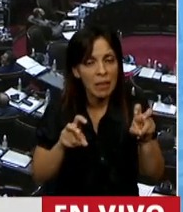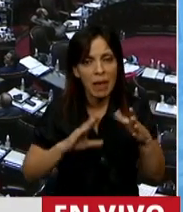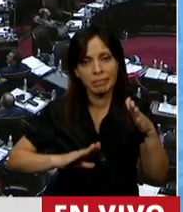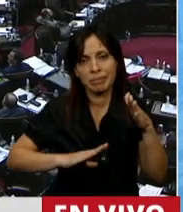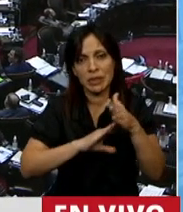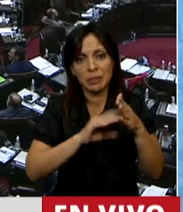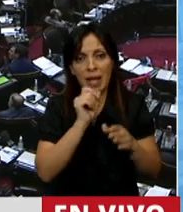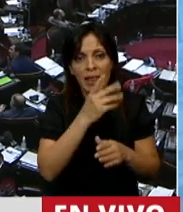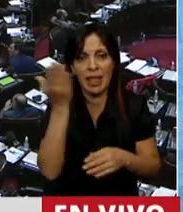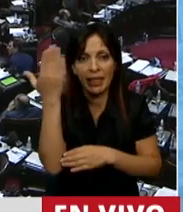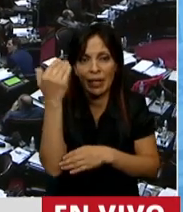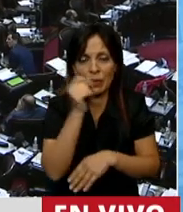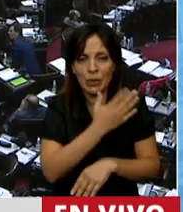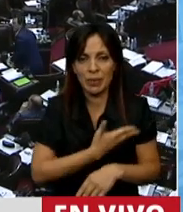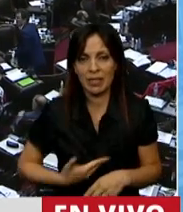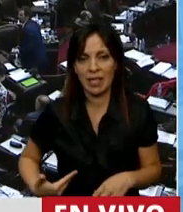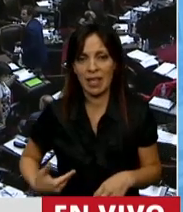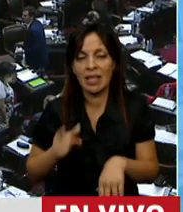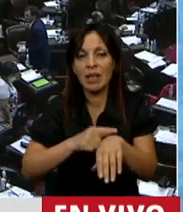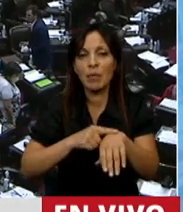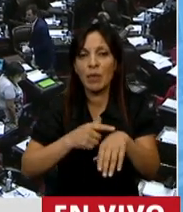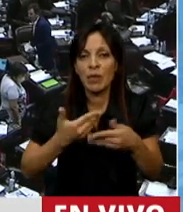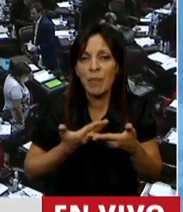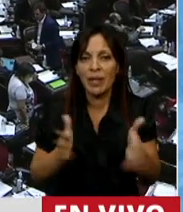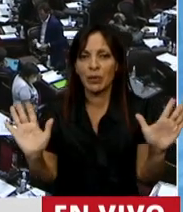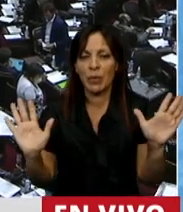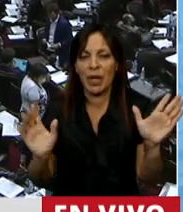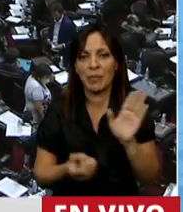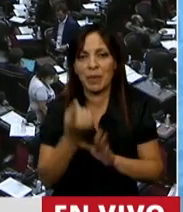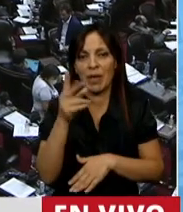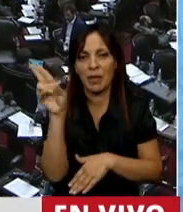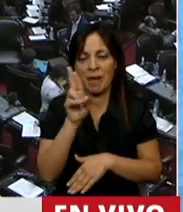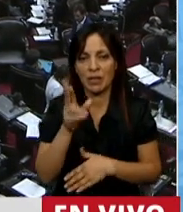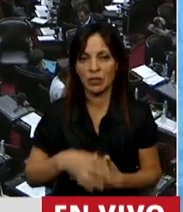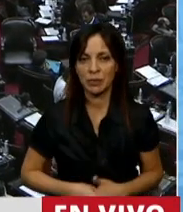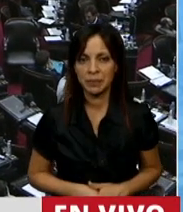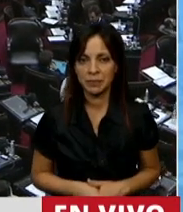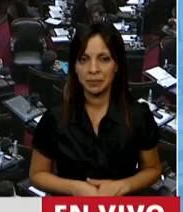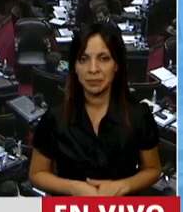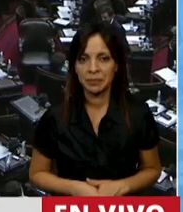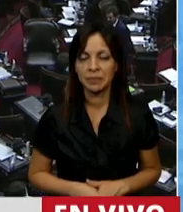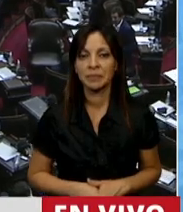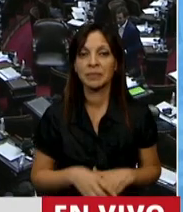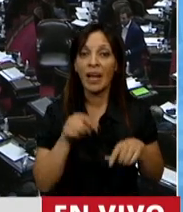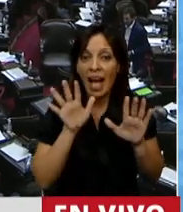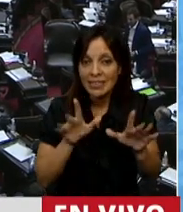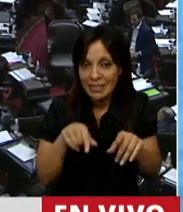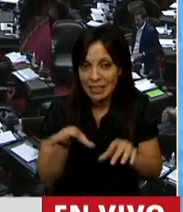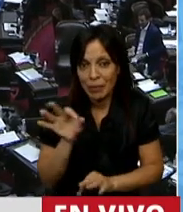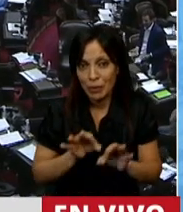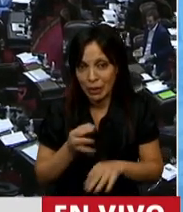nuestro presidente en la apertura de las sesiones ordinarias del Congreso el 1 de marzo. Esto es este